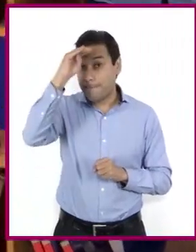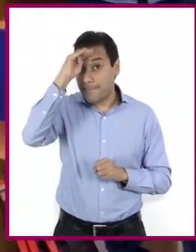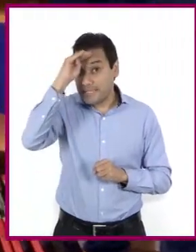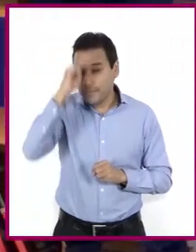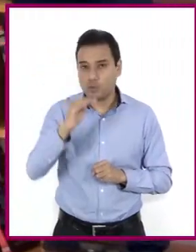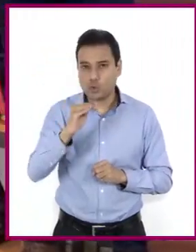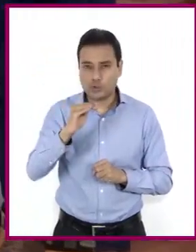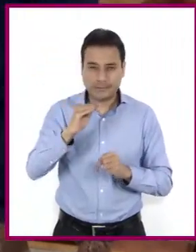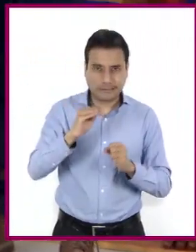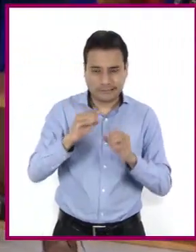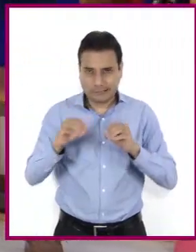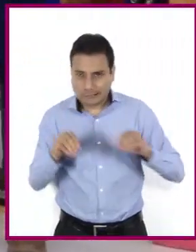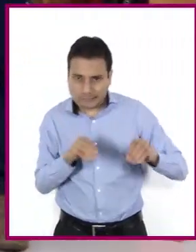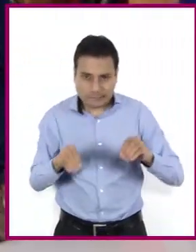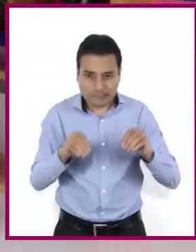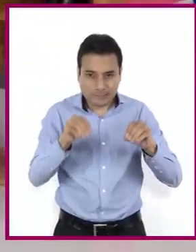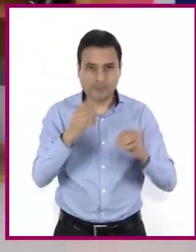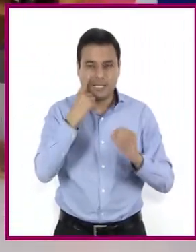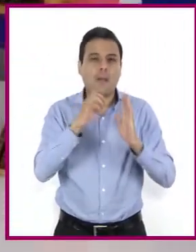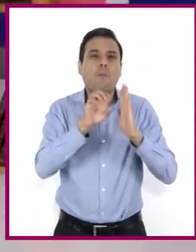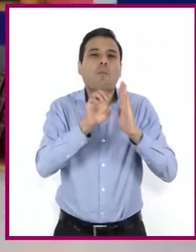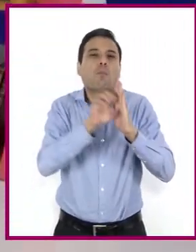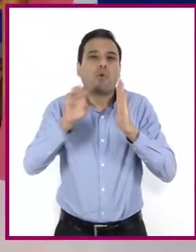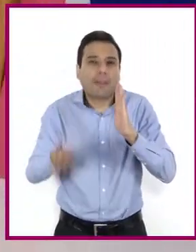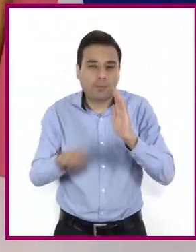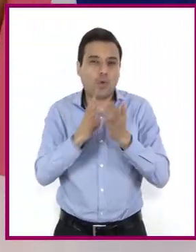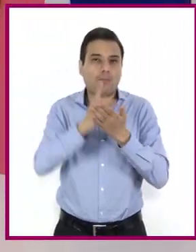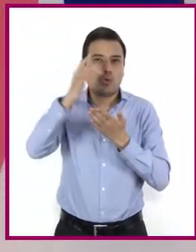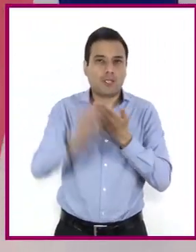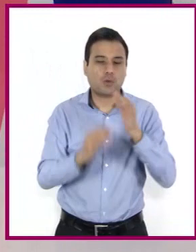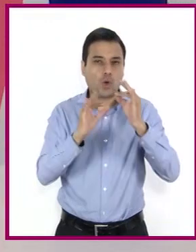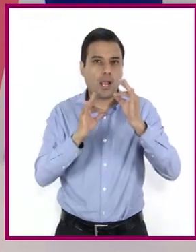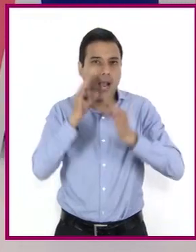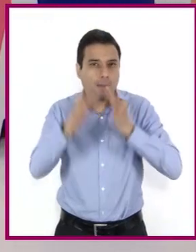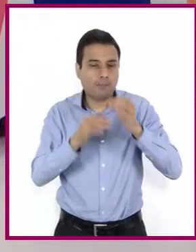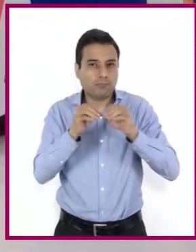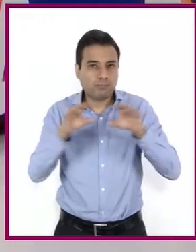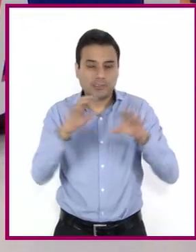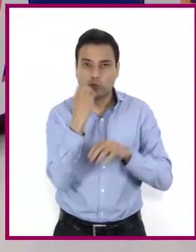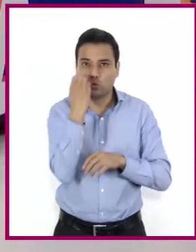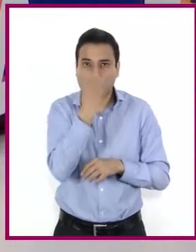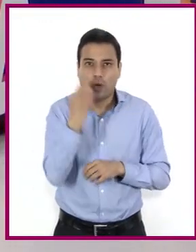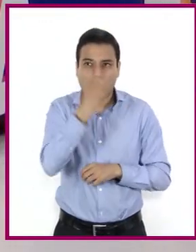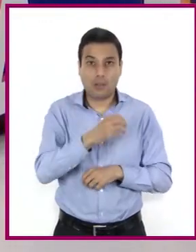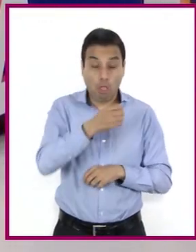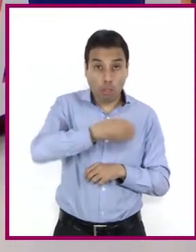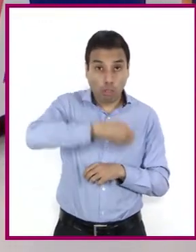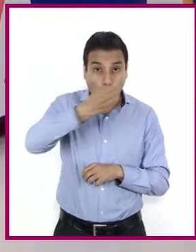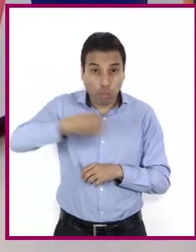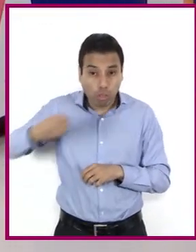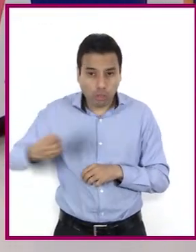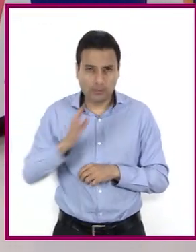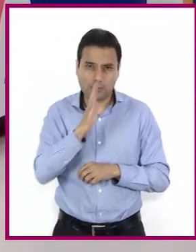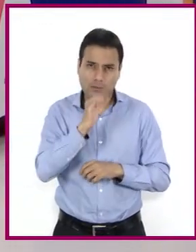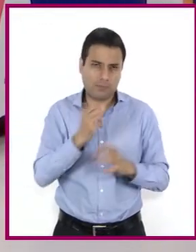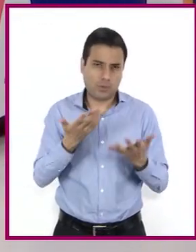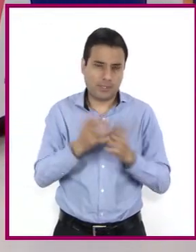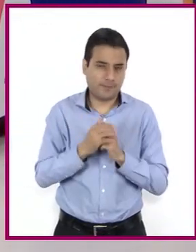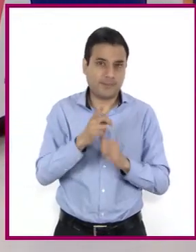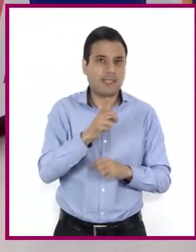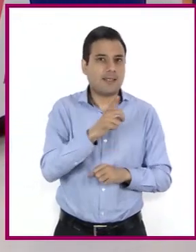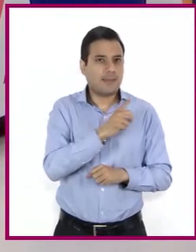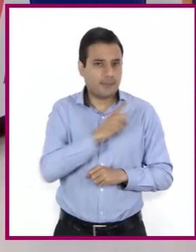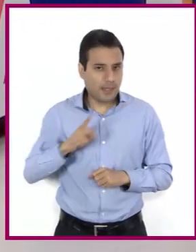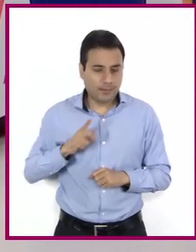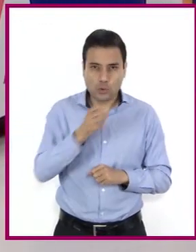Cuando realizamos un proyecto como la campaña escolar, no podemos hacerlo de manera desordenada, sino que debemos